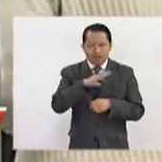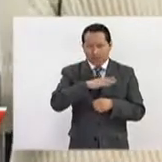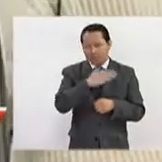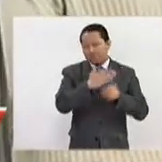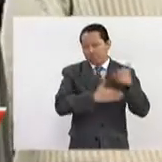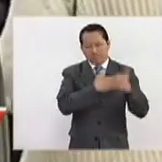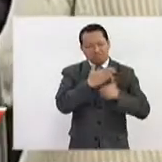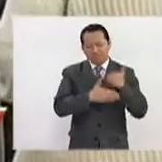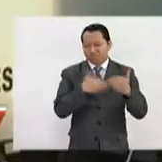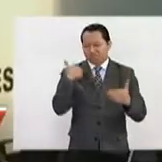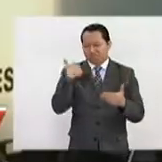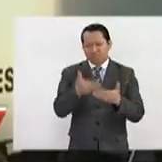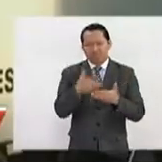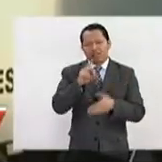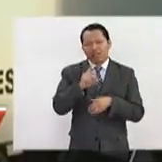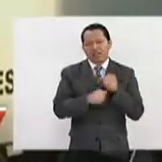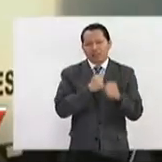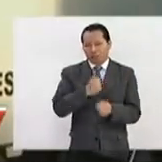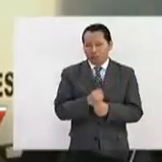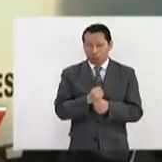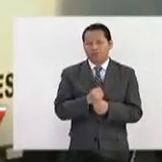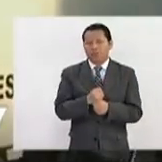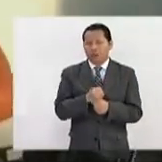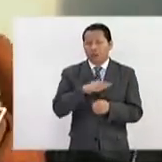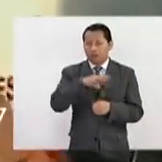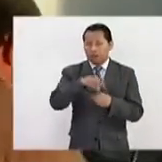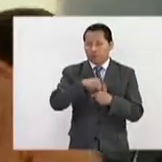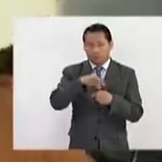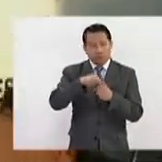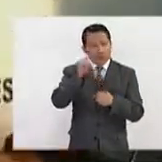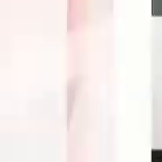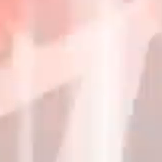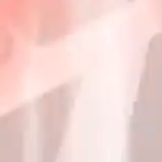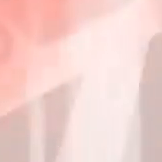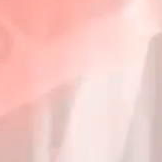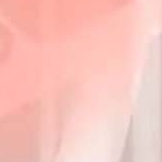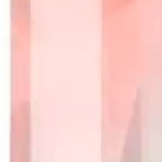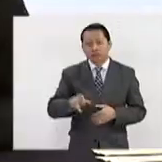últimos 30 años, los resultados electorales se han respetado.